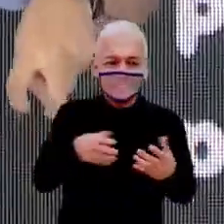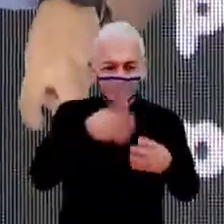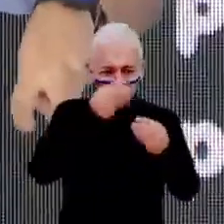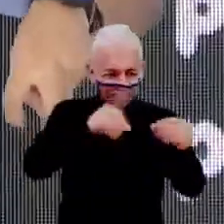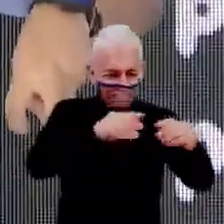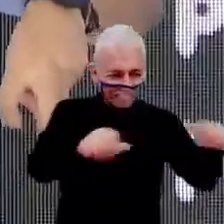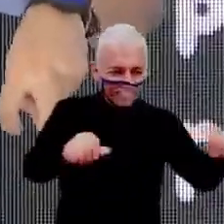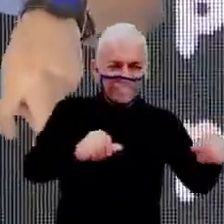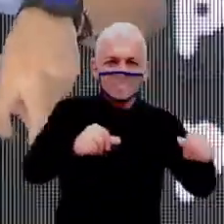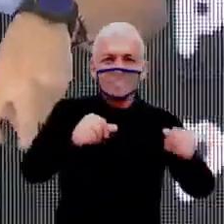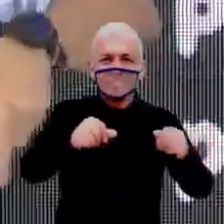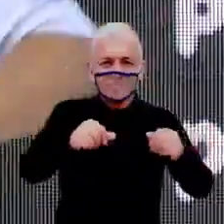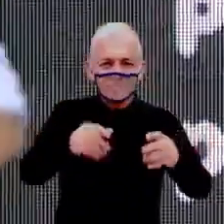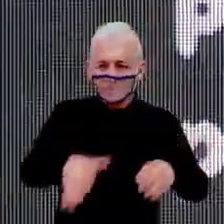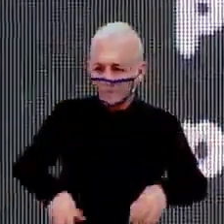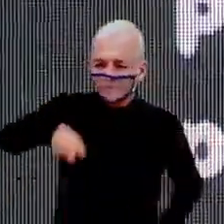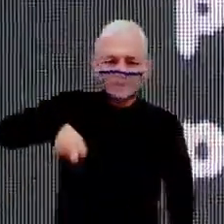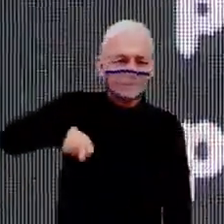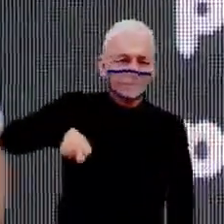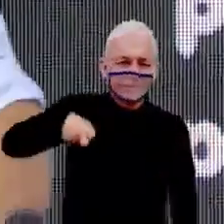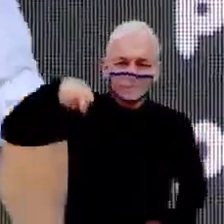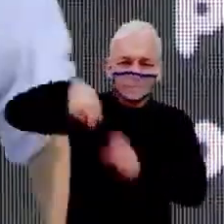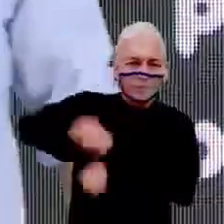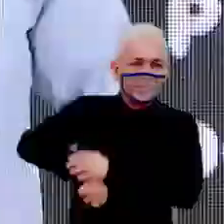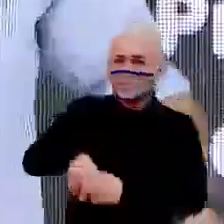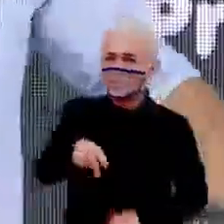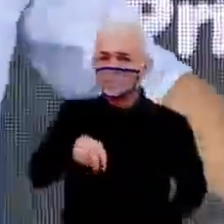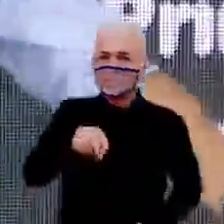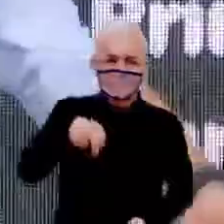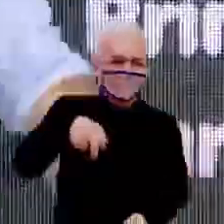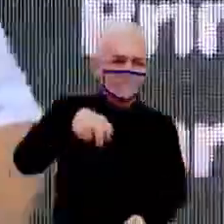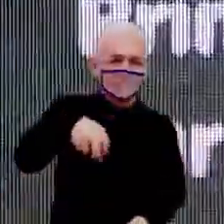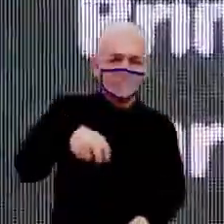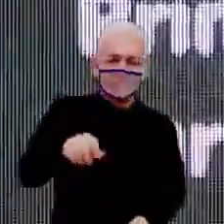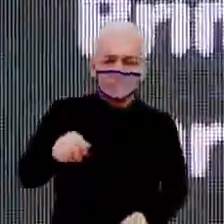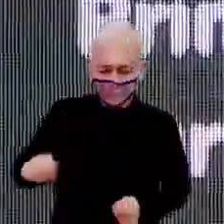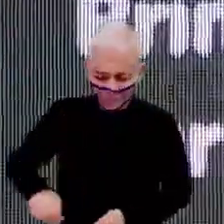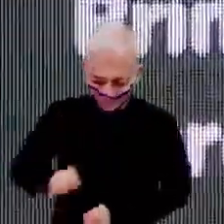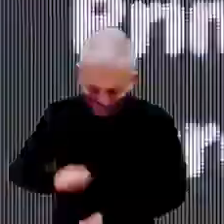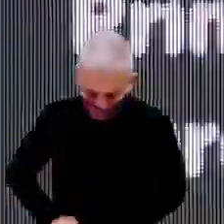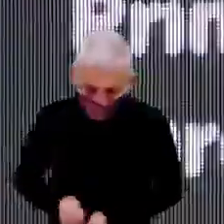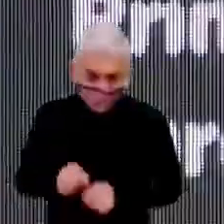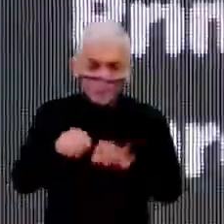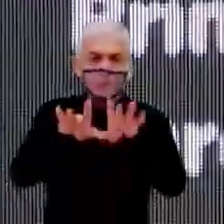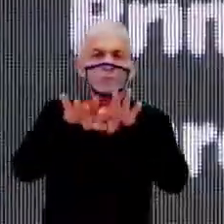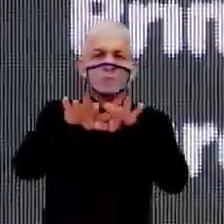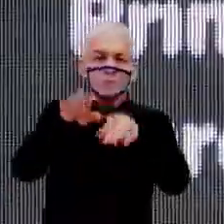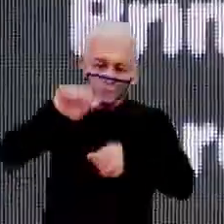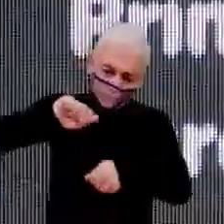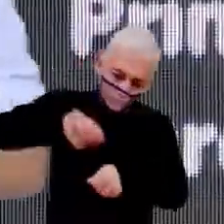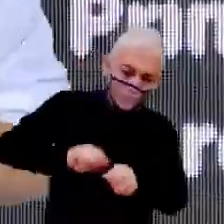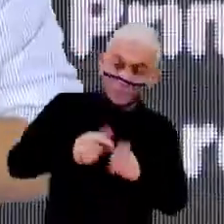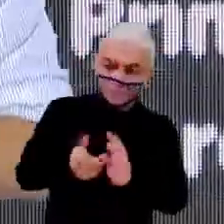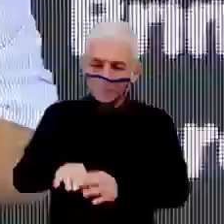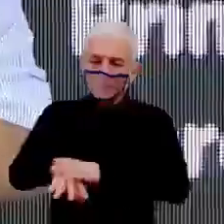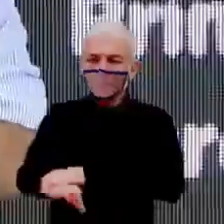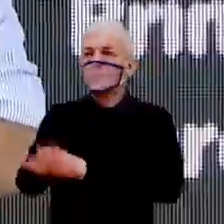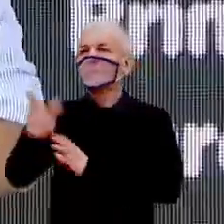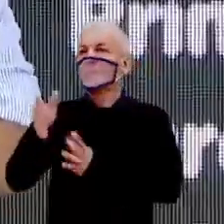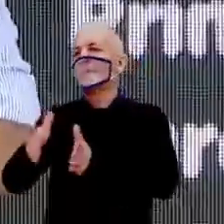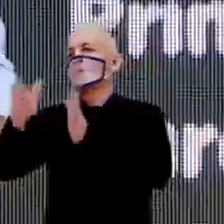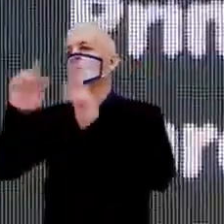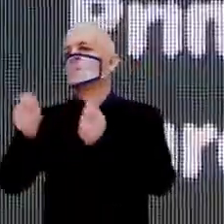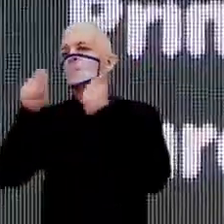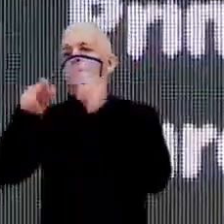andar con los zapatos en la mano y con bolsas de plástico en los pies o una totuma para bañarte, para lavarte los pies cuando al fin llegas a la vía